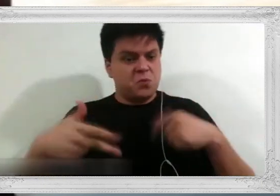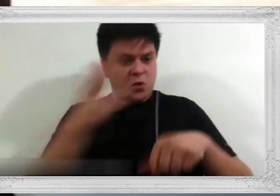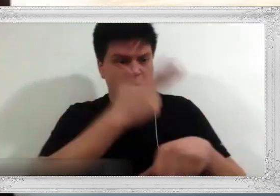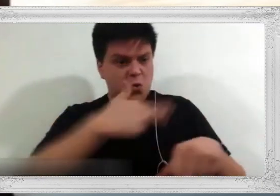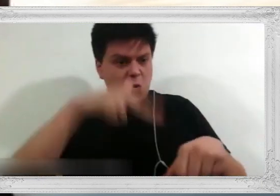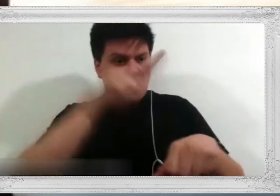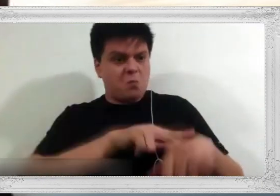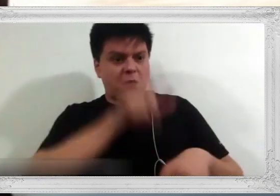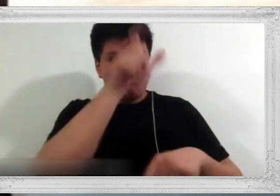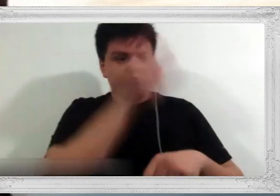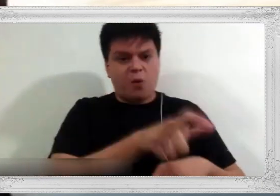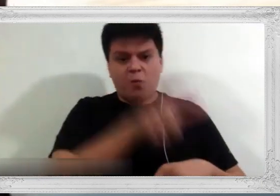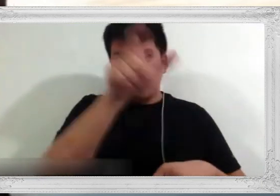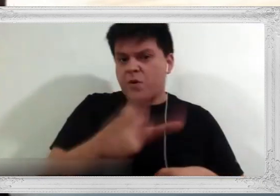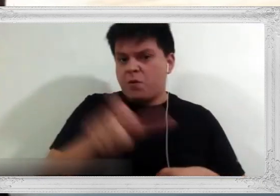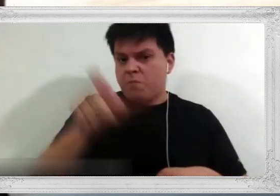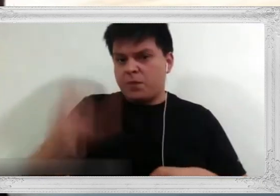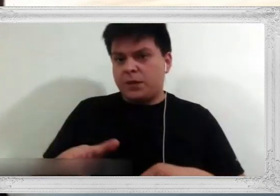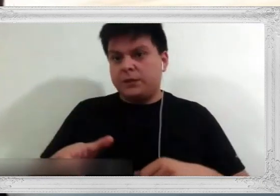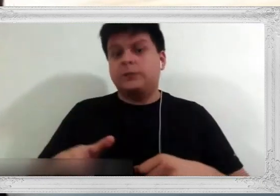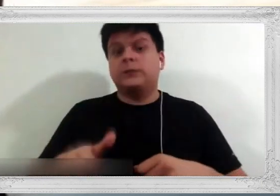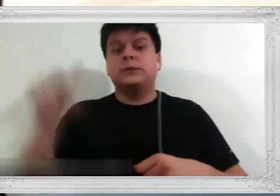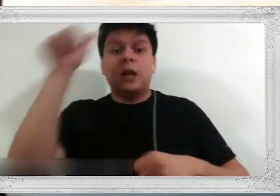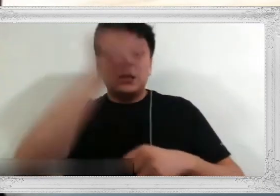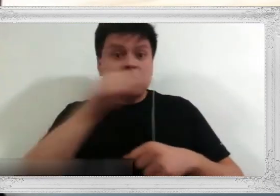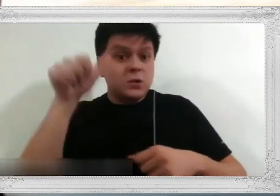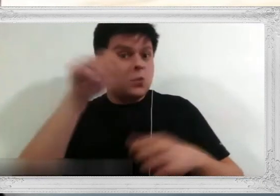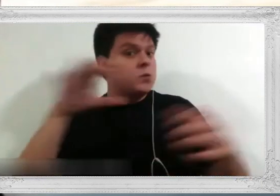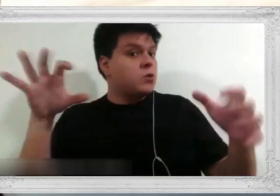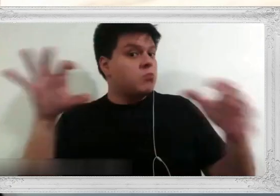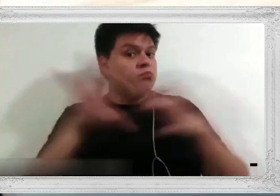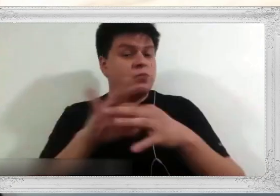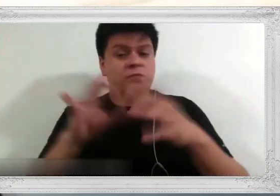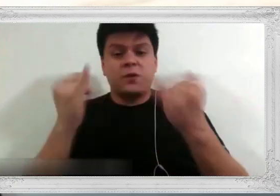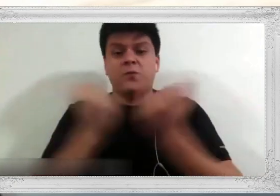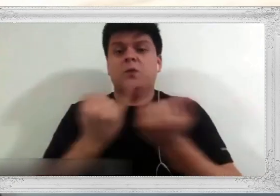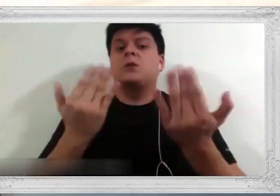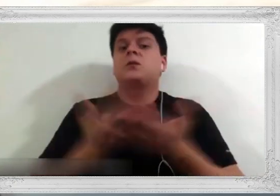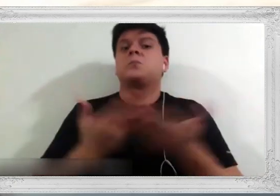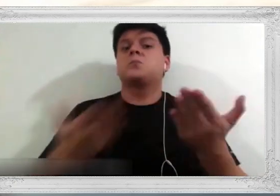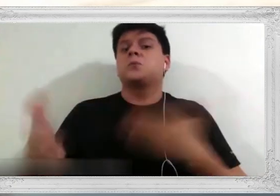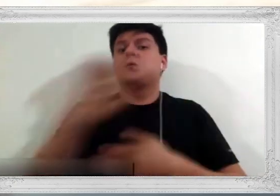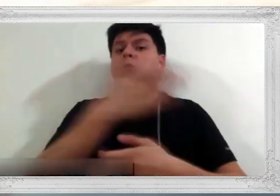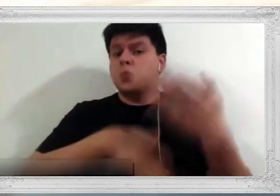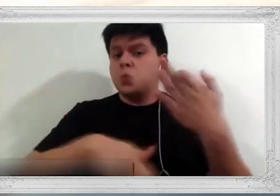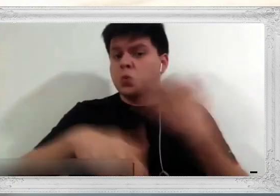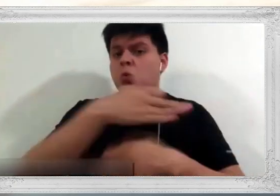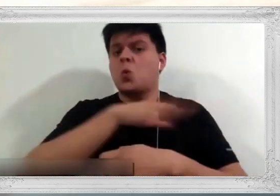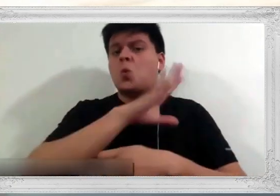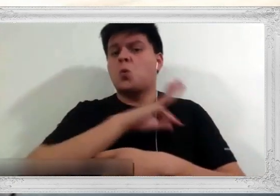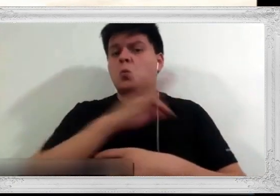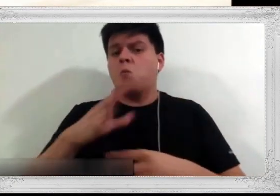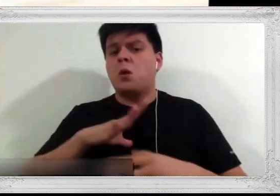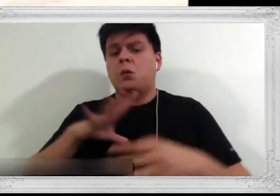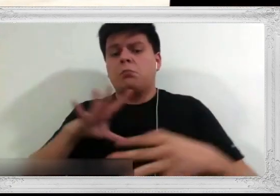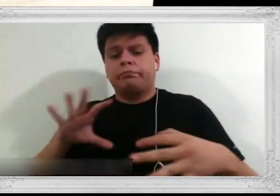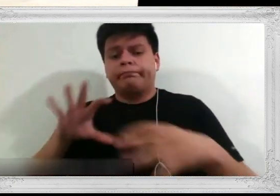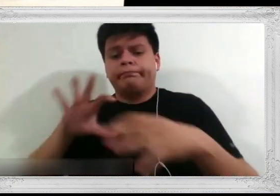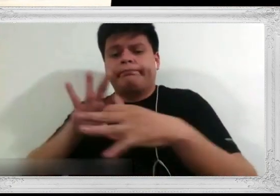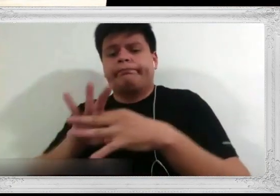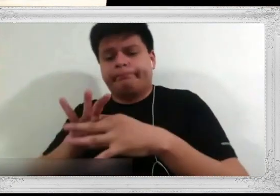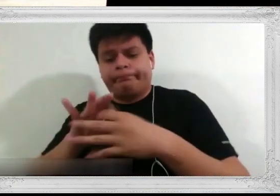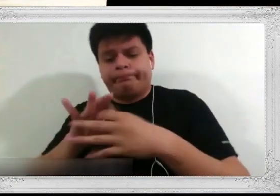los sacerdotes del sacerdocio ministerial. Así todos podemos recibir la caridad que brota de su corazón abierto,